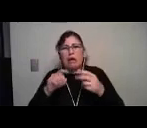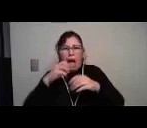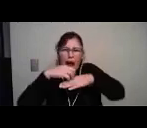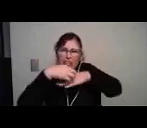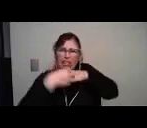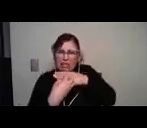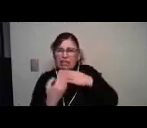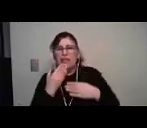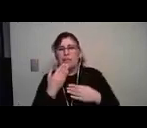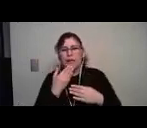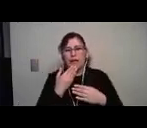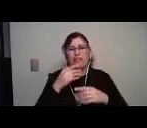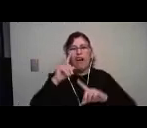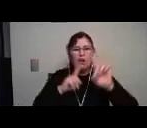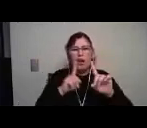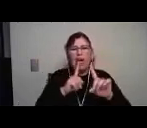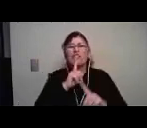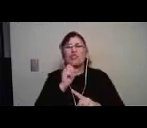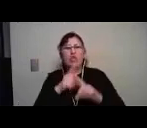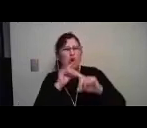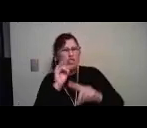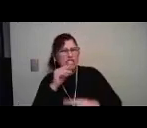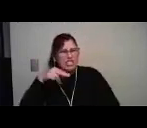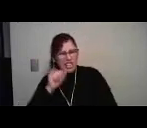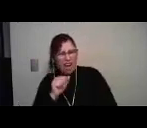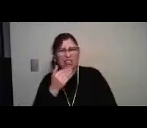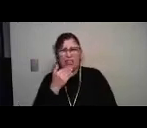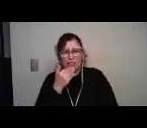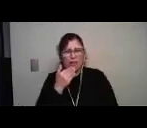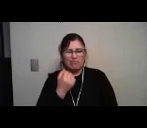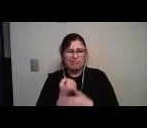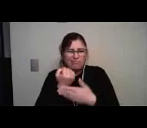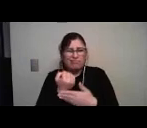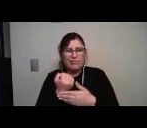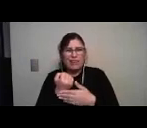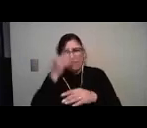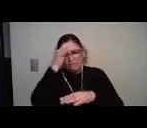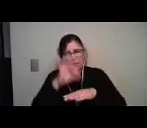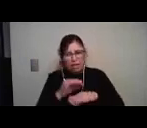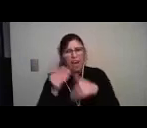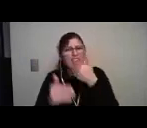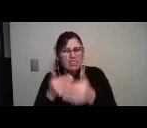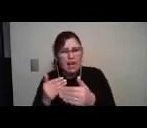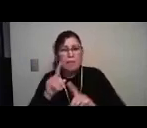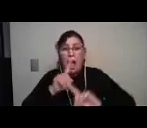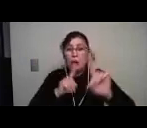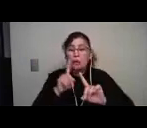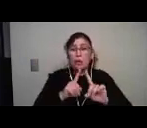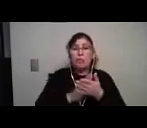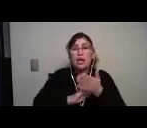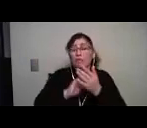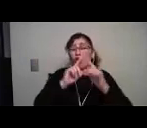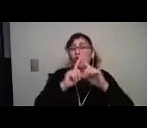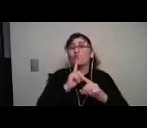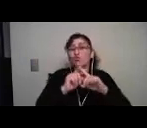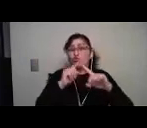especialmente algunos agentes como, que tienen que ver con materiales químicos que se utilizan a veces en